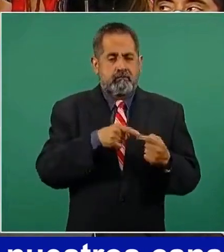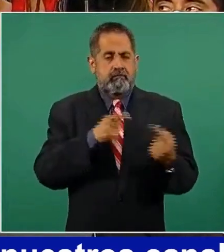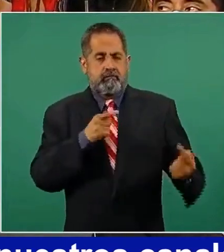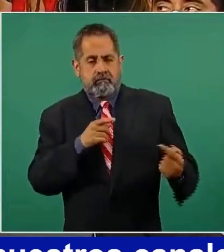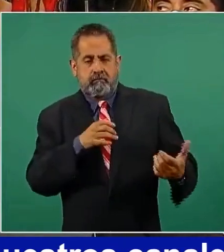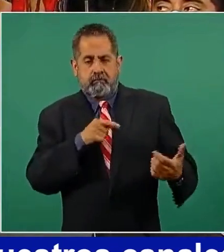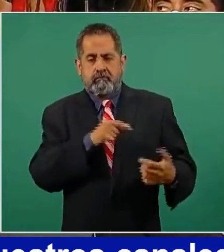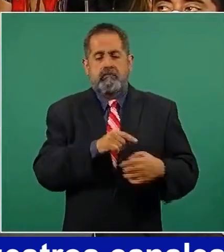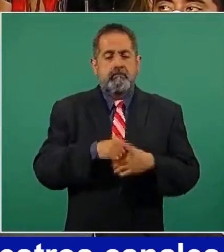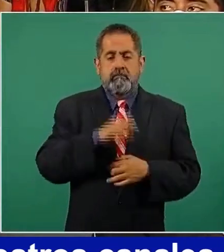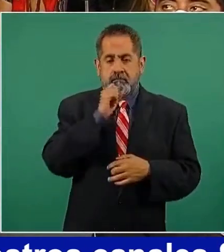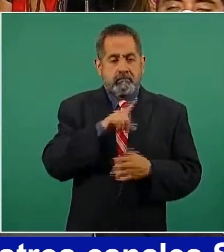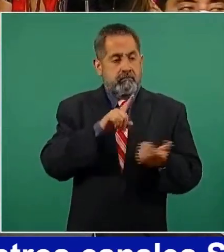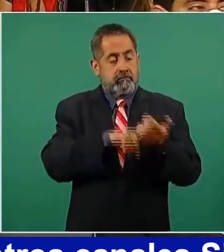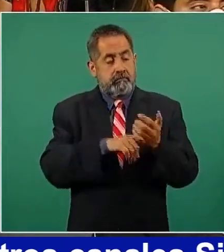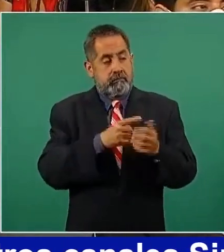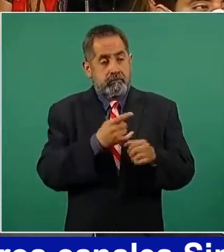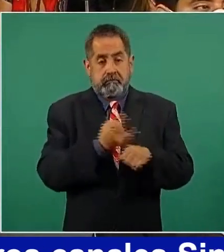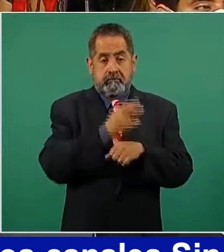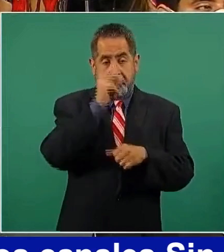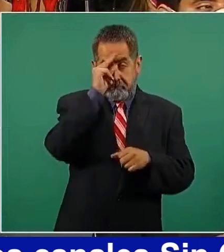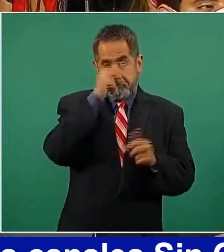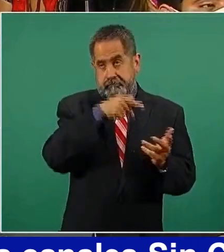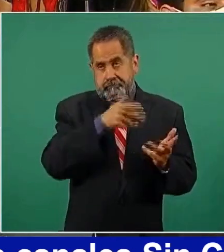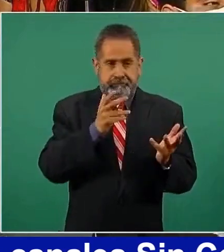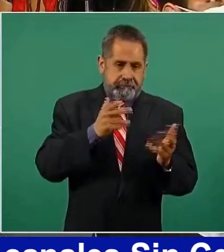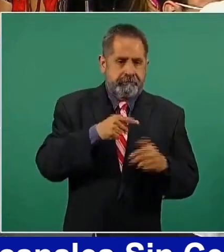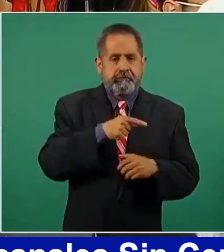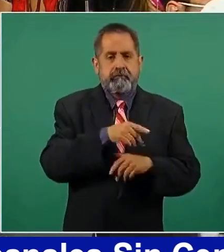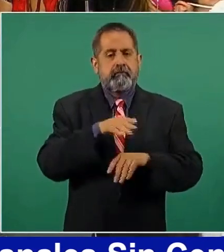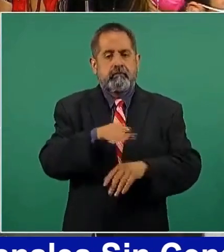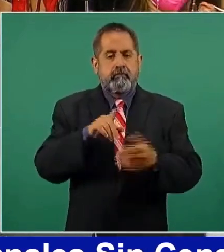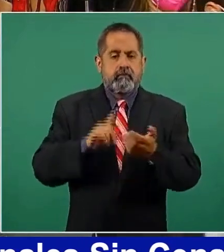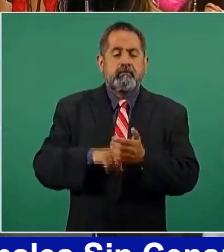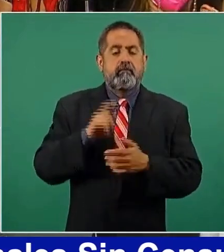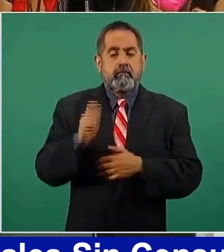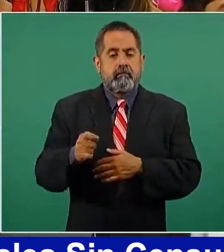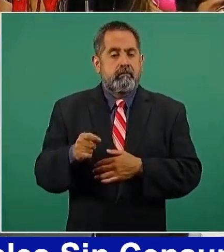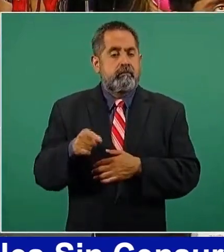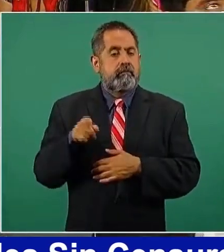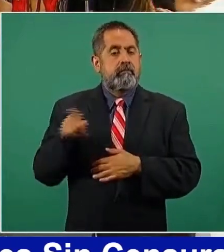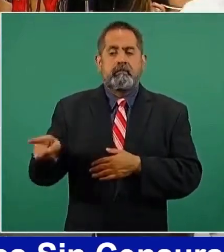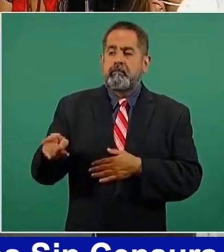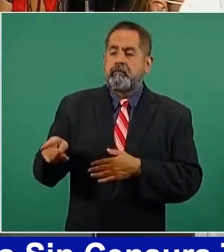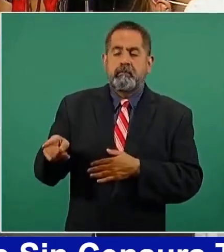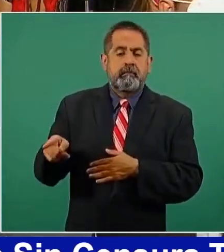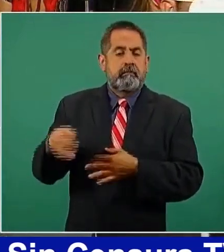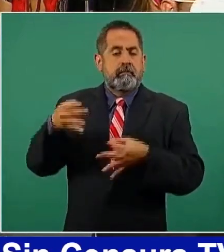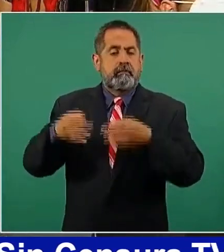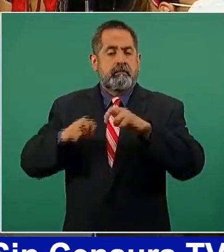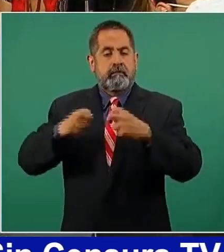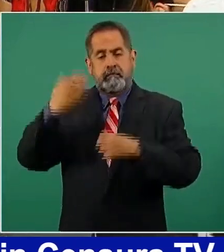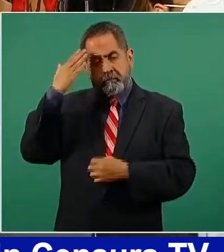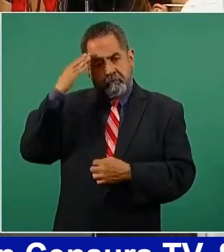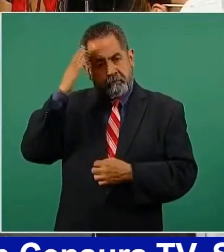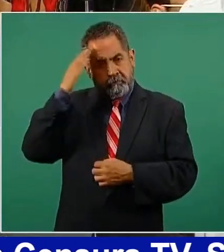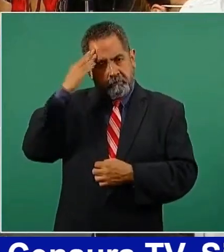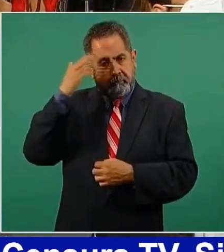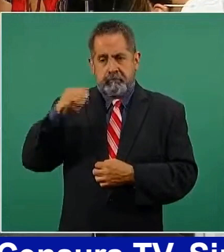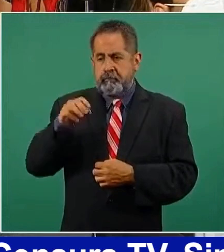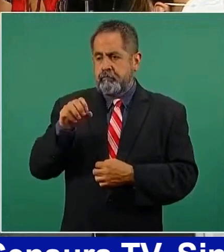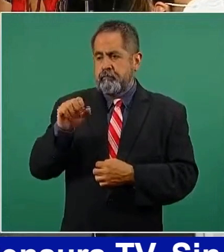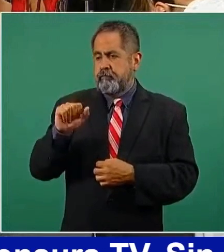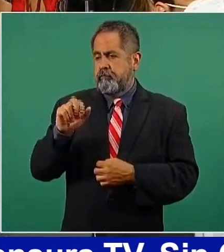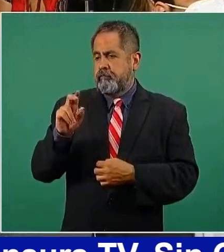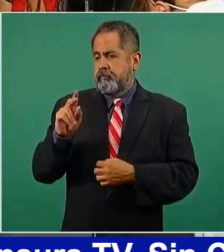y, por supuesto, también de los intelectuales con respecto al aplazamiento del ministro Arturo Saldívar al frente de la Corte hasta